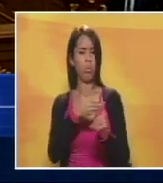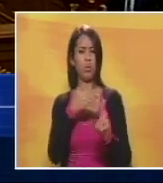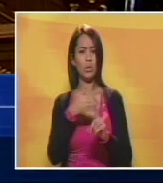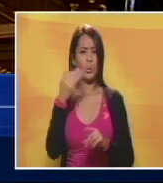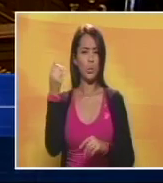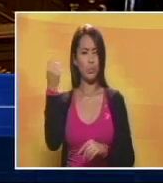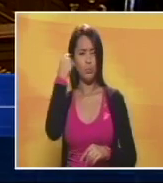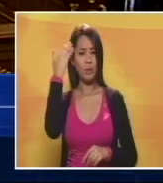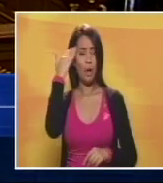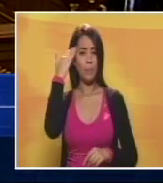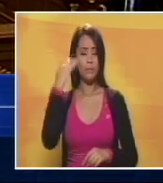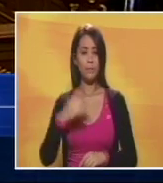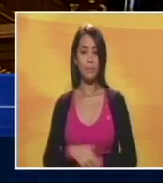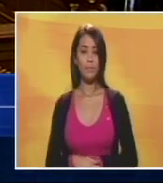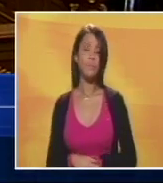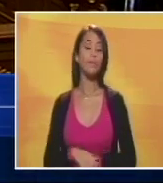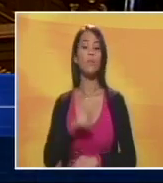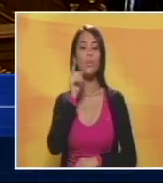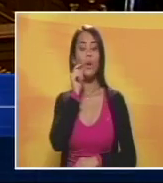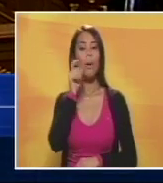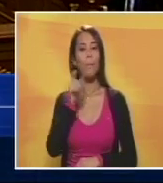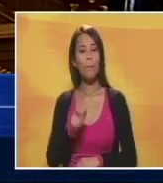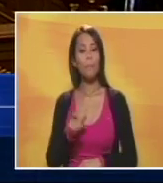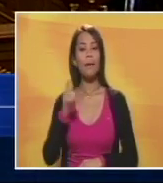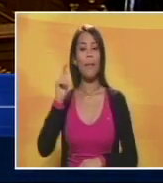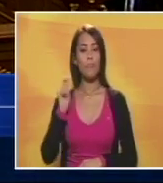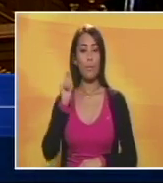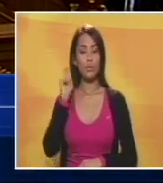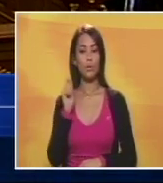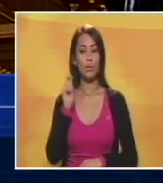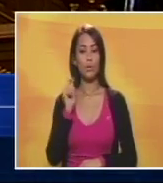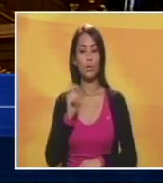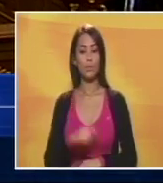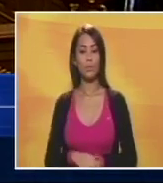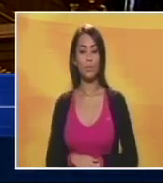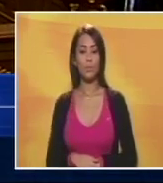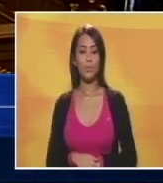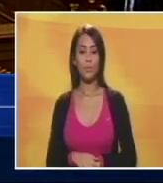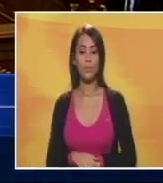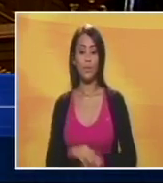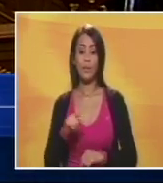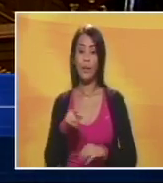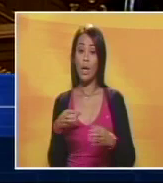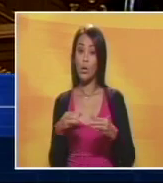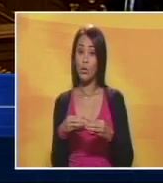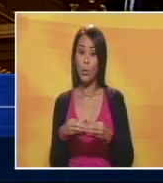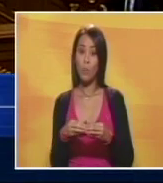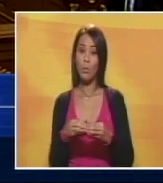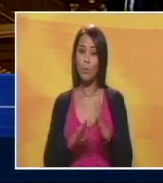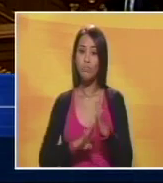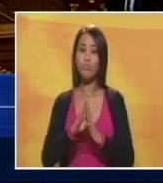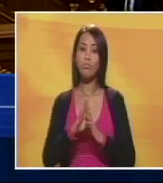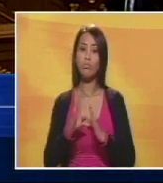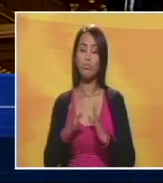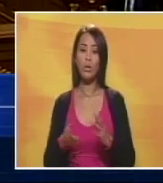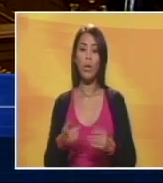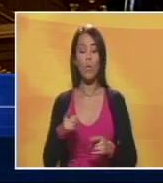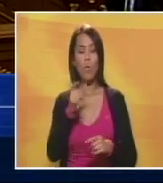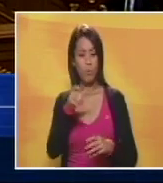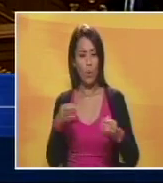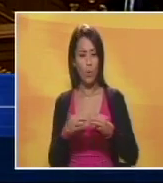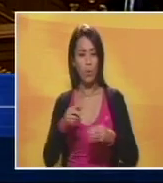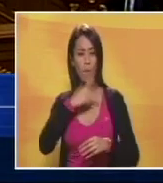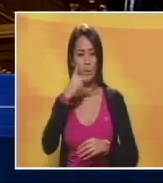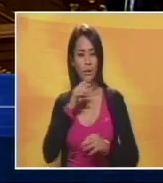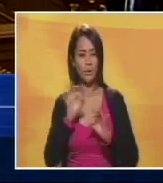en la cabeza el diputado Teodoro Campos, quien es parte del partido Avanzada Progresista, una de las organizaciones